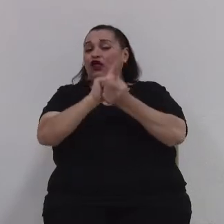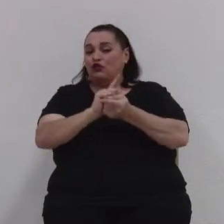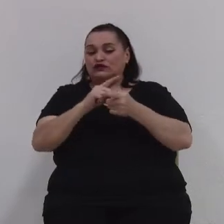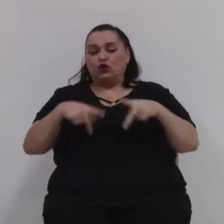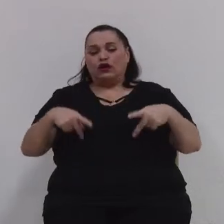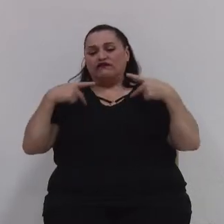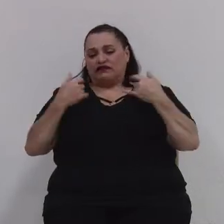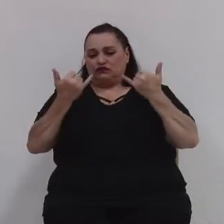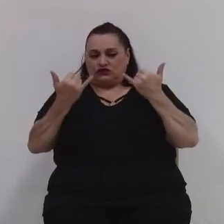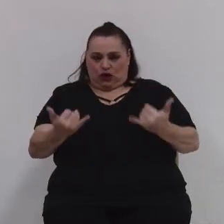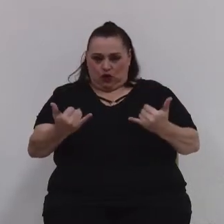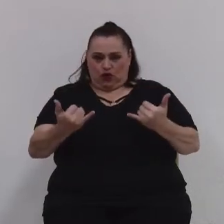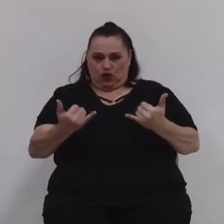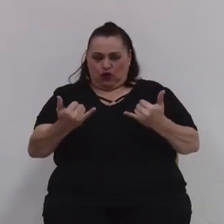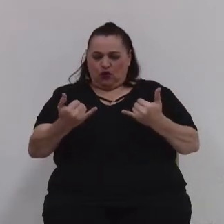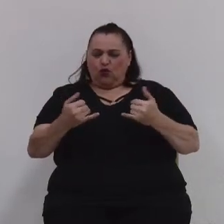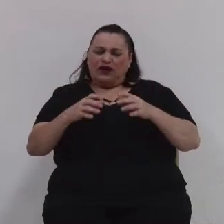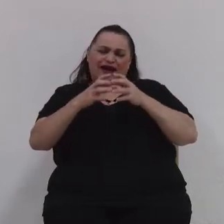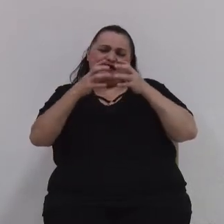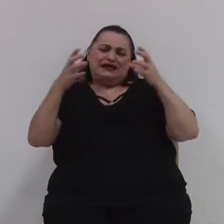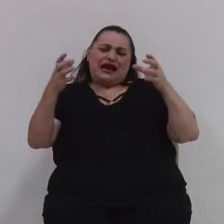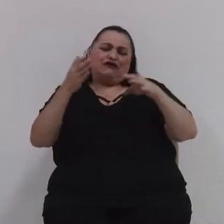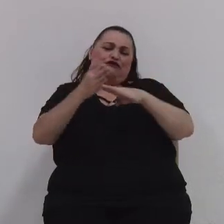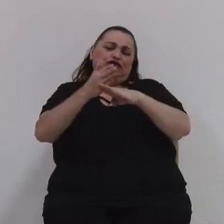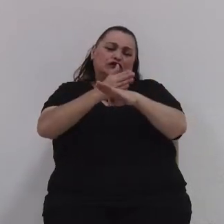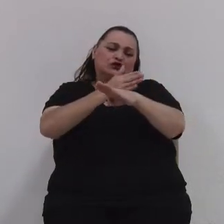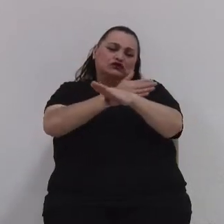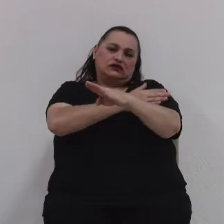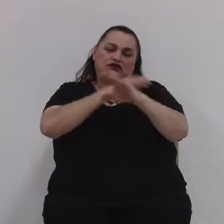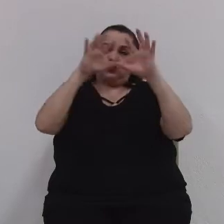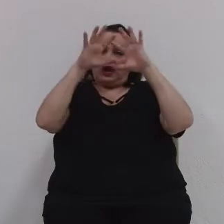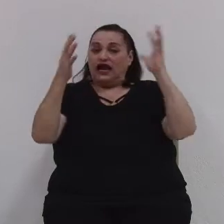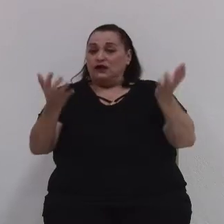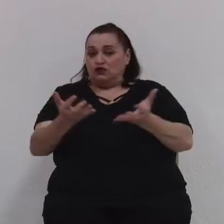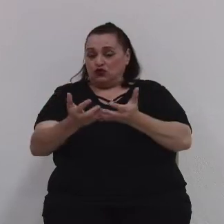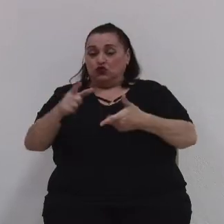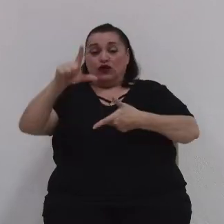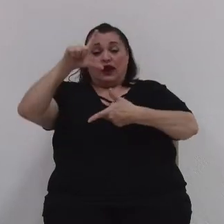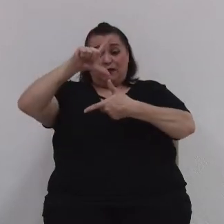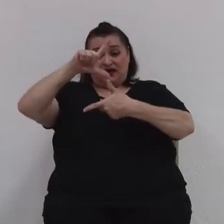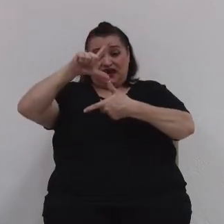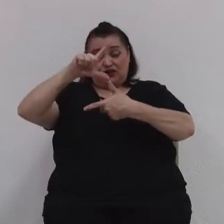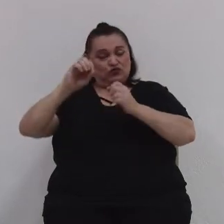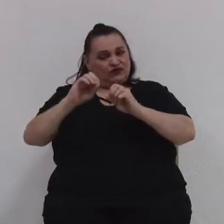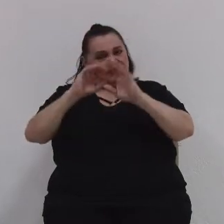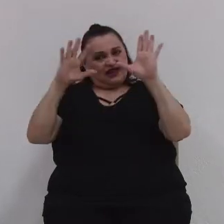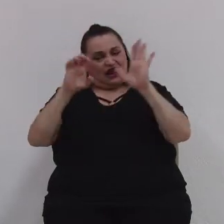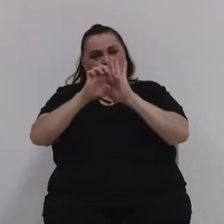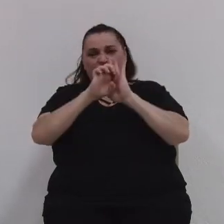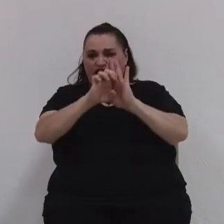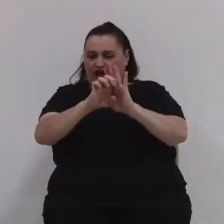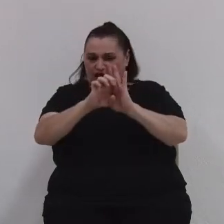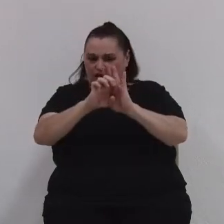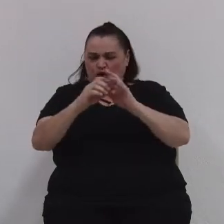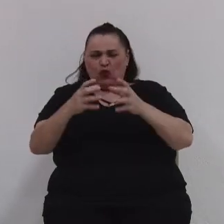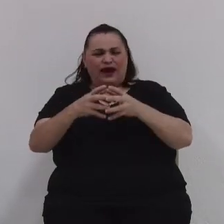viviendo, un enorme retroceso en el mundo, y América Latina es un claro ejemplo, un enorme retroceso